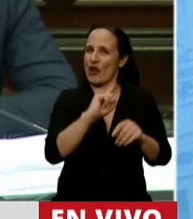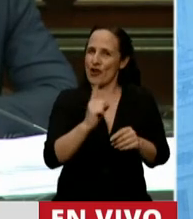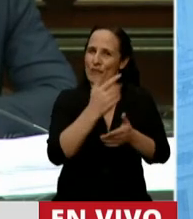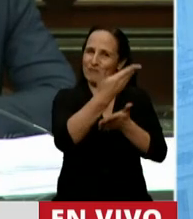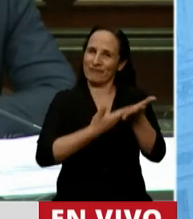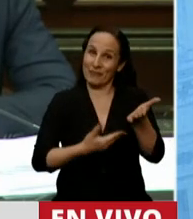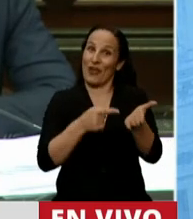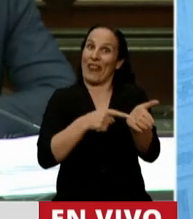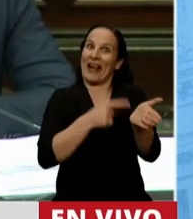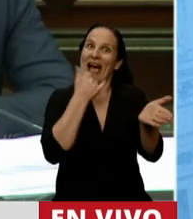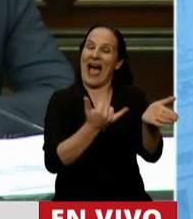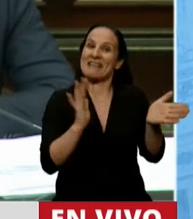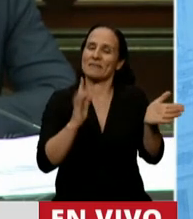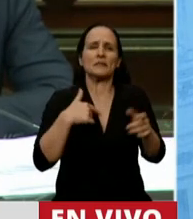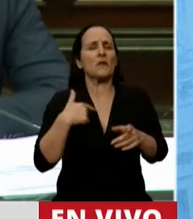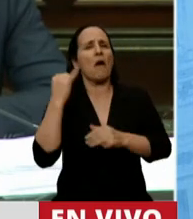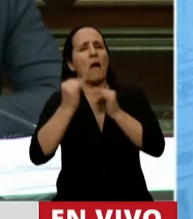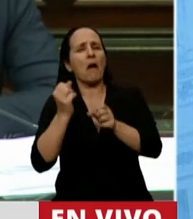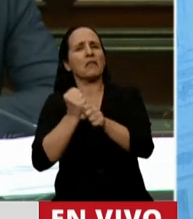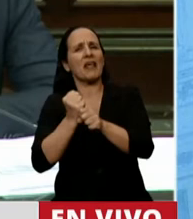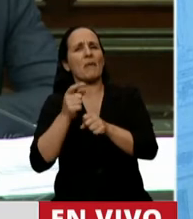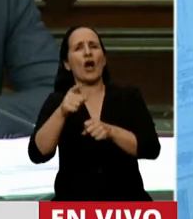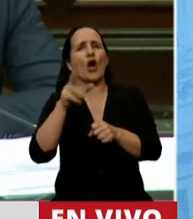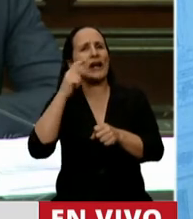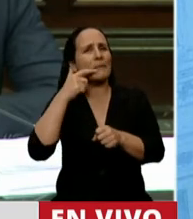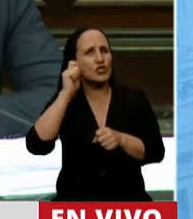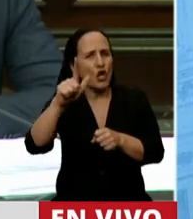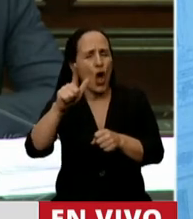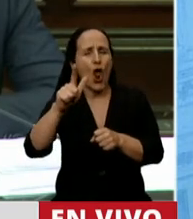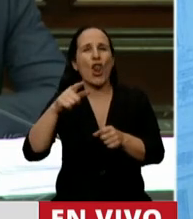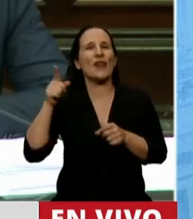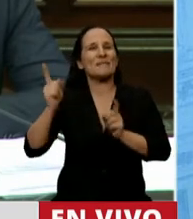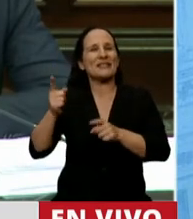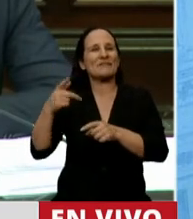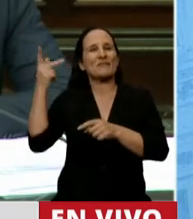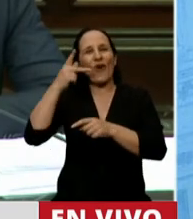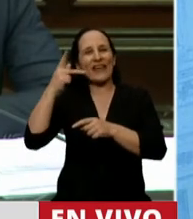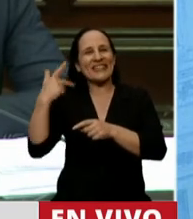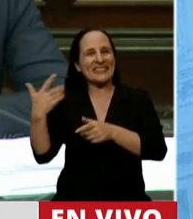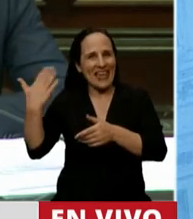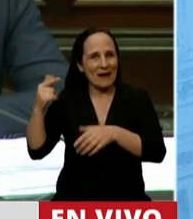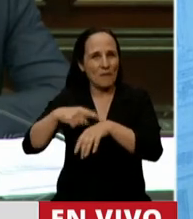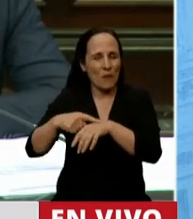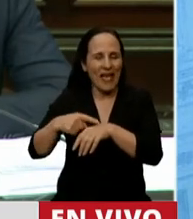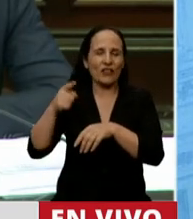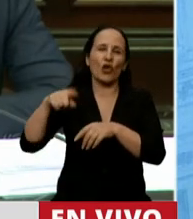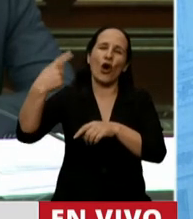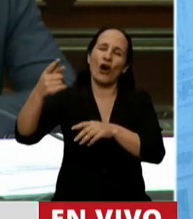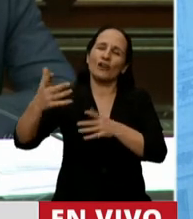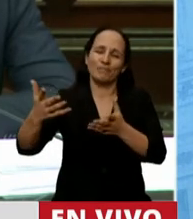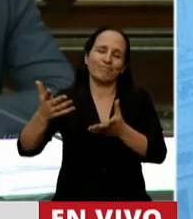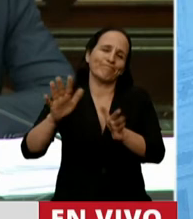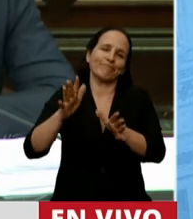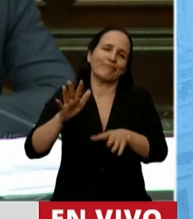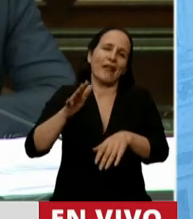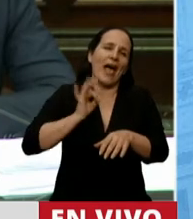declaración vendría muy bien, Repsol o YPF, que llegó allí de la mano de Néstor Kirchner y de la familia Eskenazi. Después, en otro momento, esto fue en abril